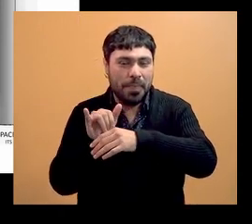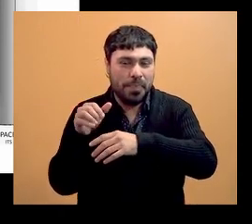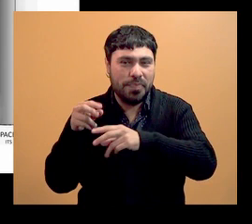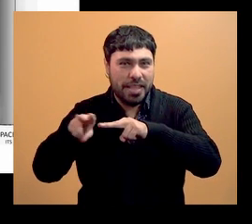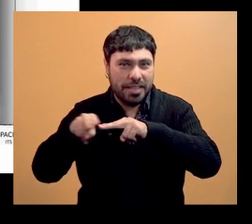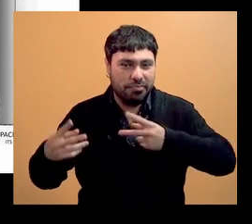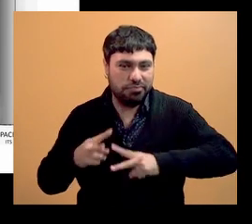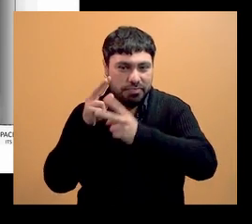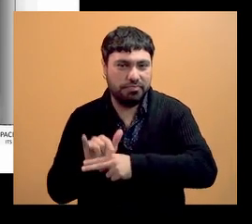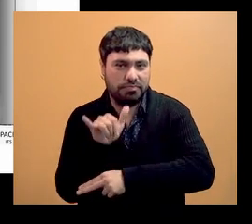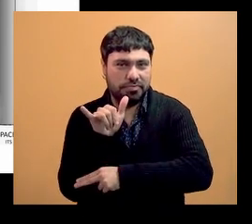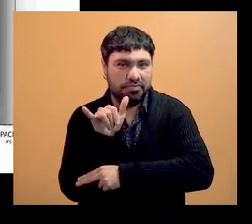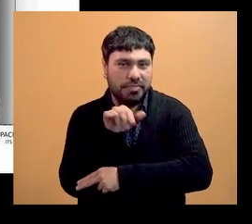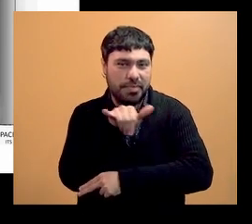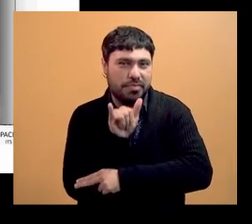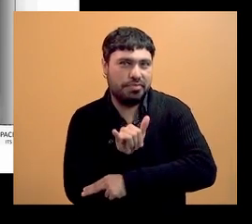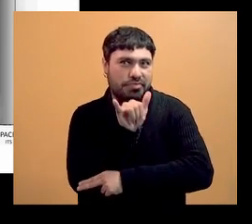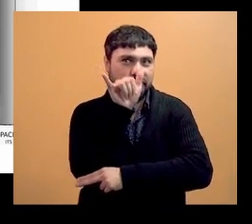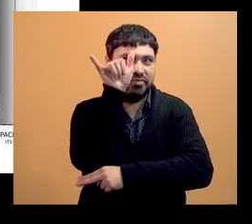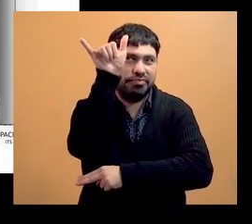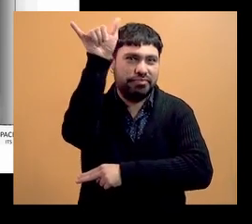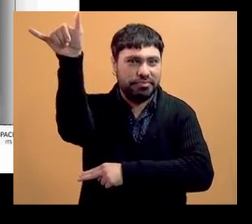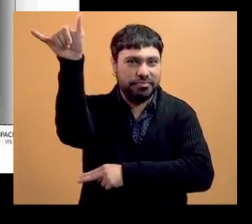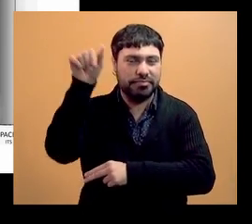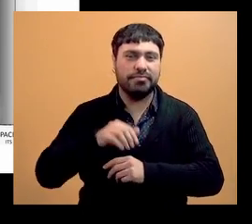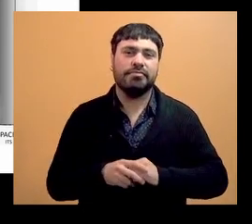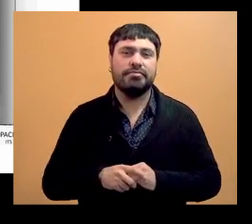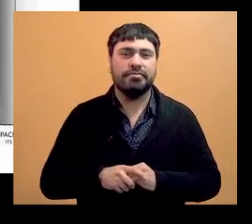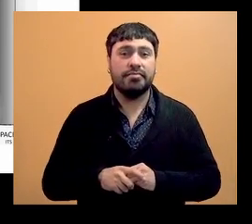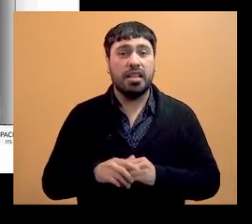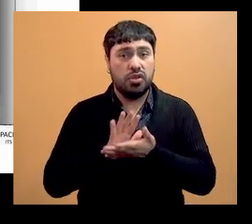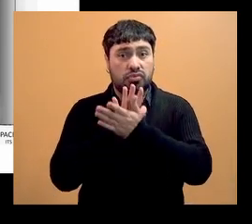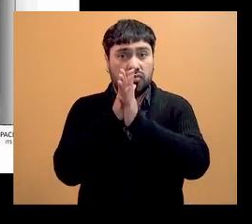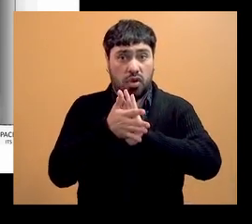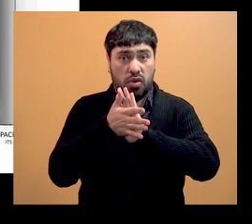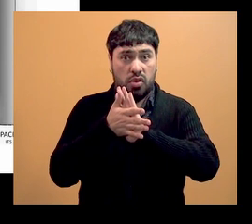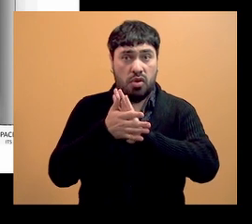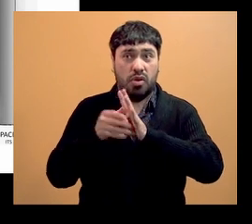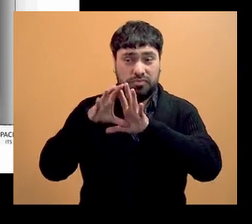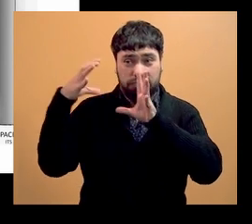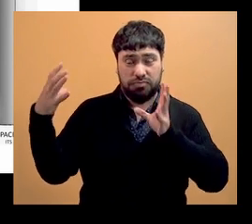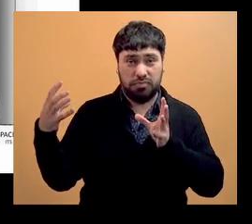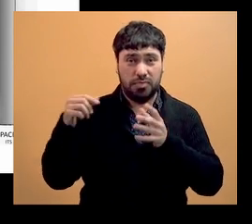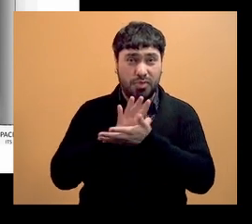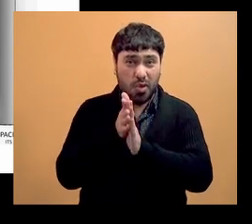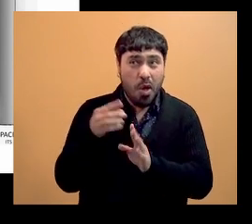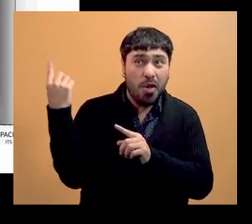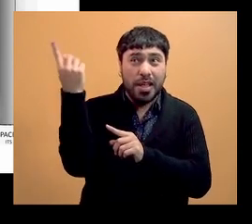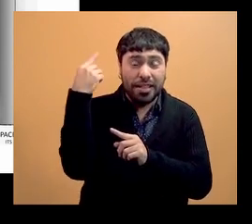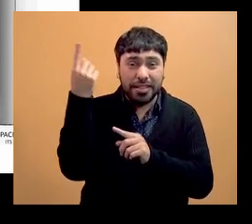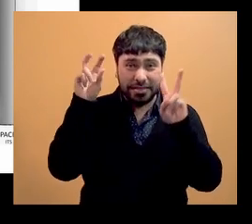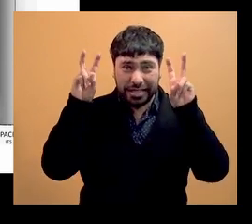ahí. Esto, cosa curiosa, estas tres iniciativas que nombramos aquí como las más grandes de privados respecto al